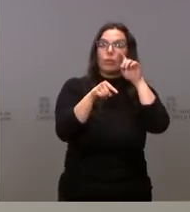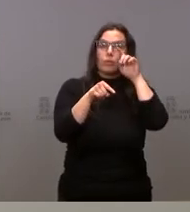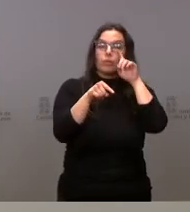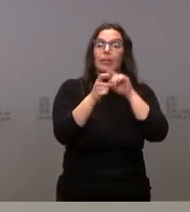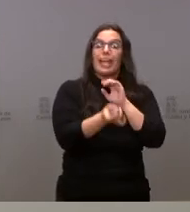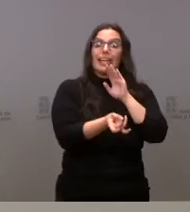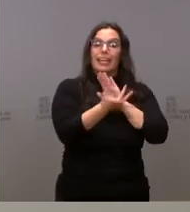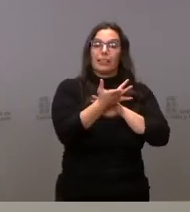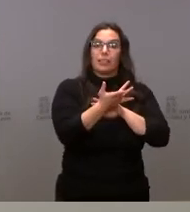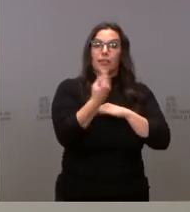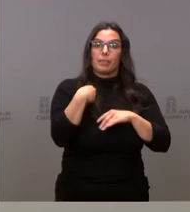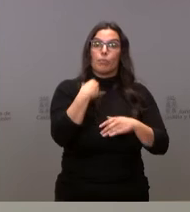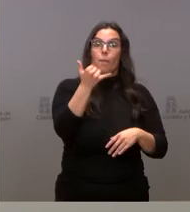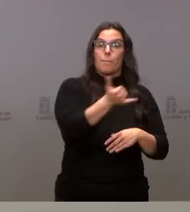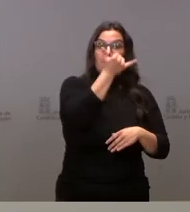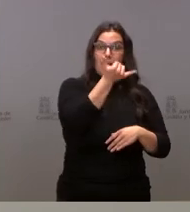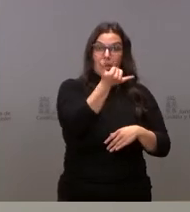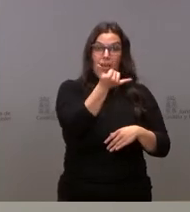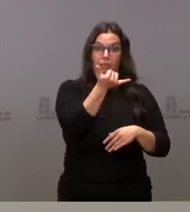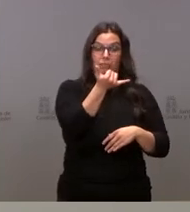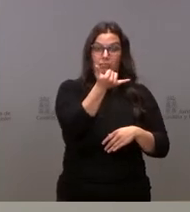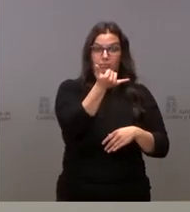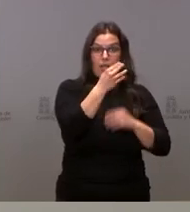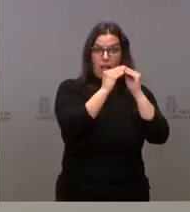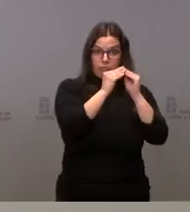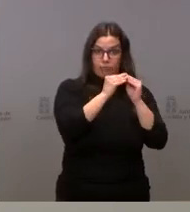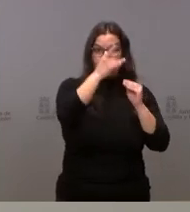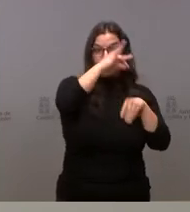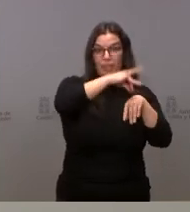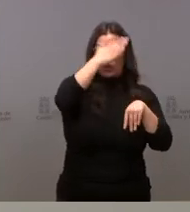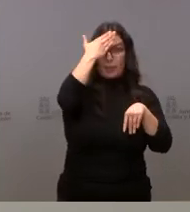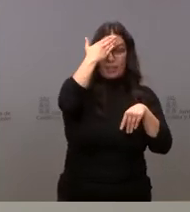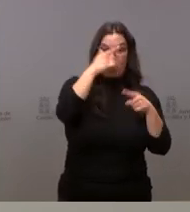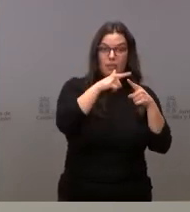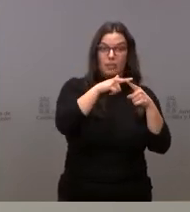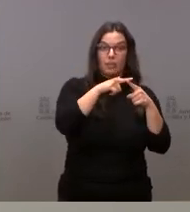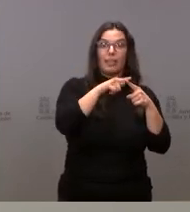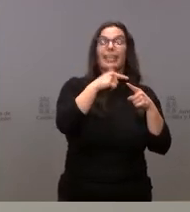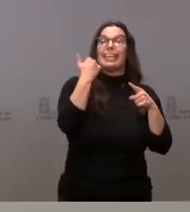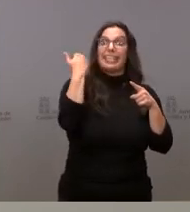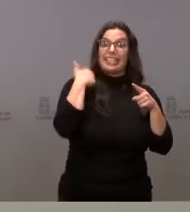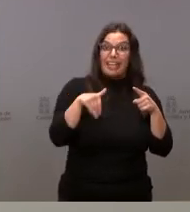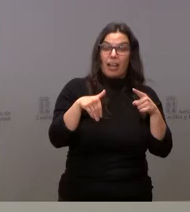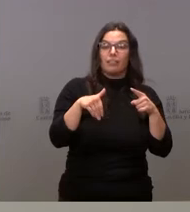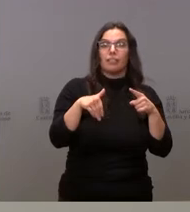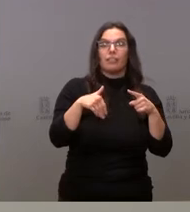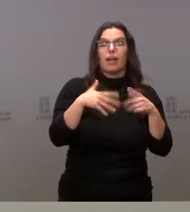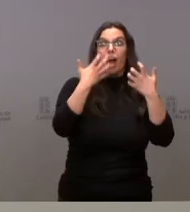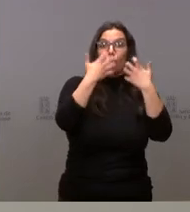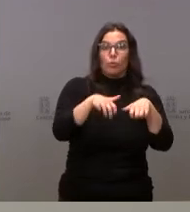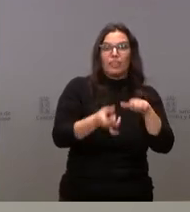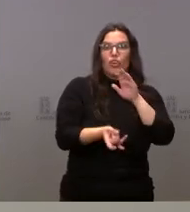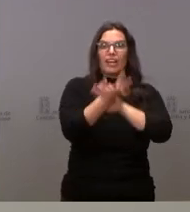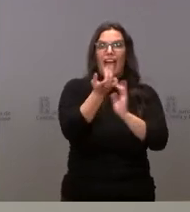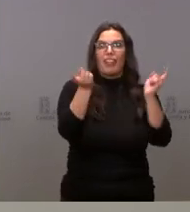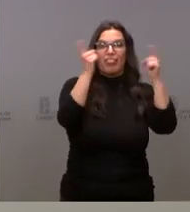del parte a aprobación del parte de baja por parte del médico de familia genera en la agenda de alta del paciente una nueva cita a